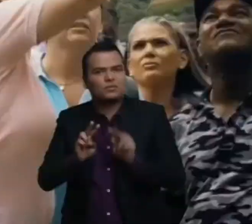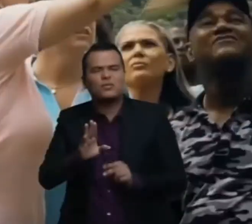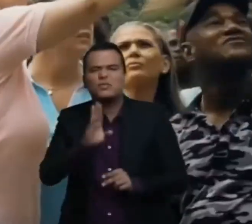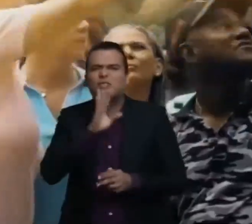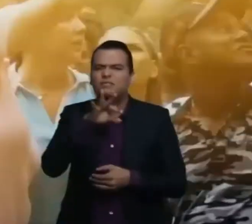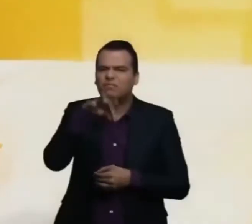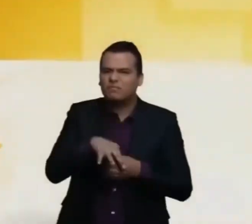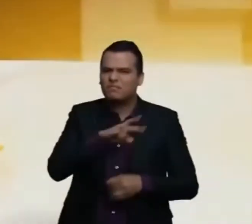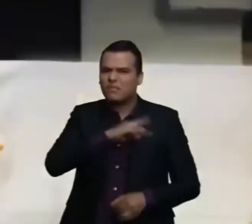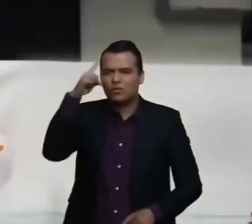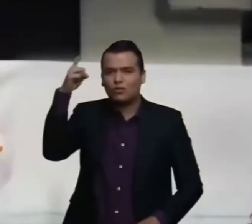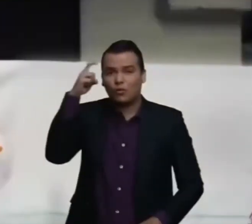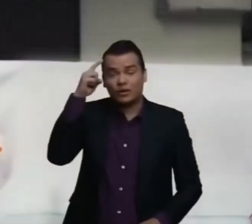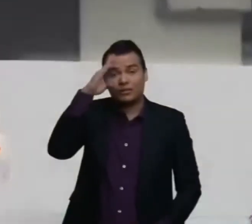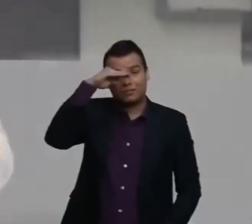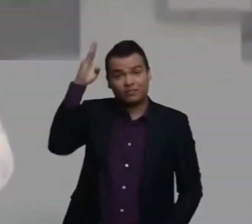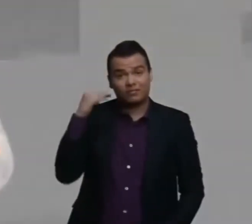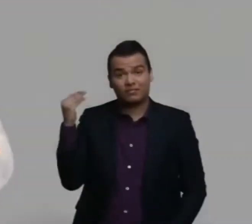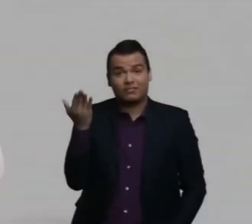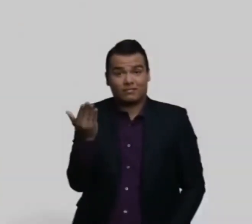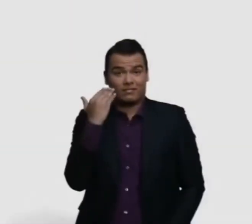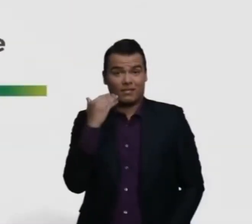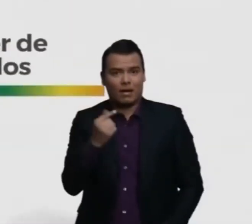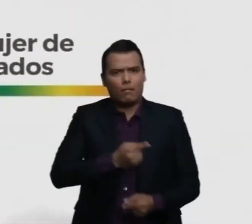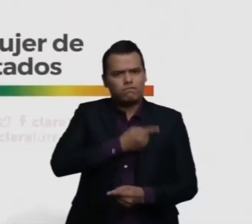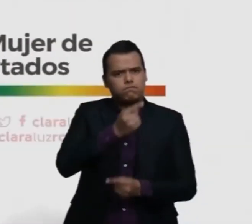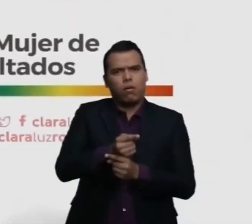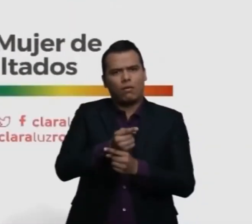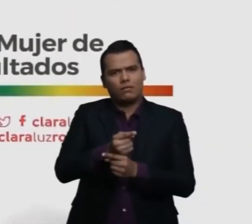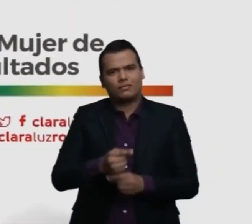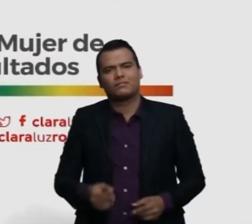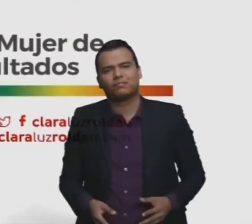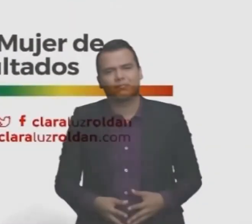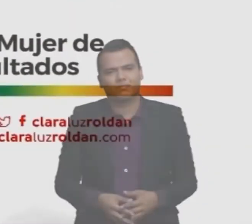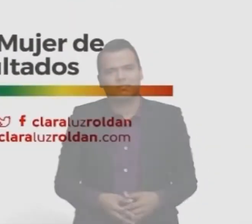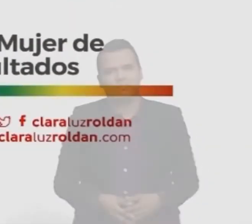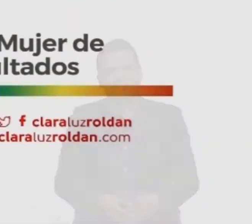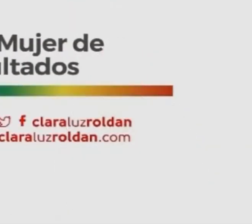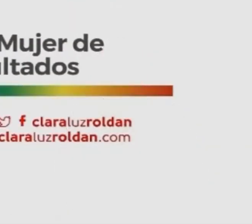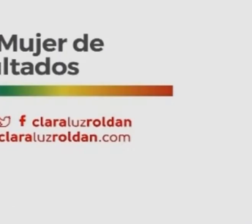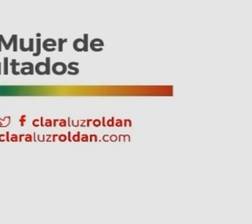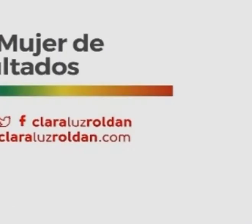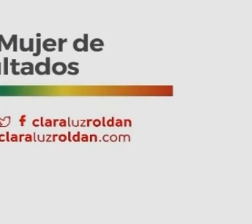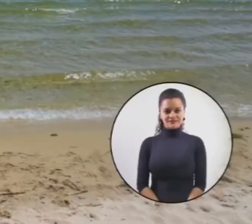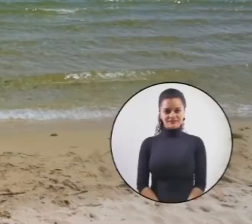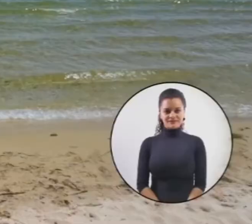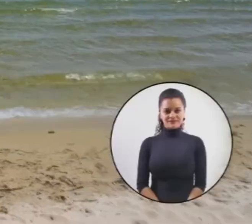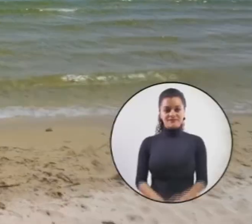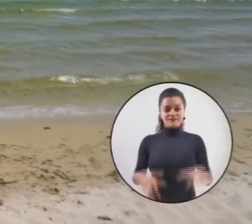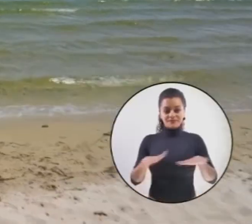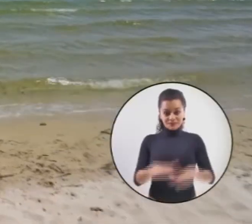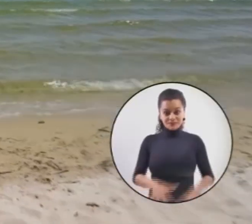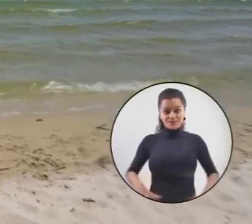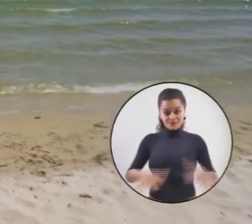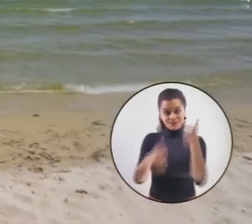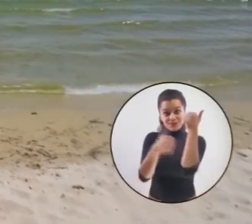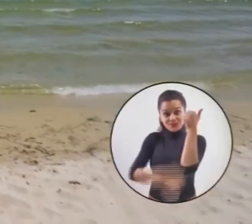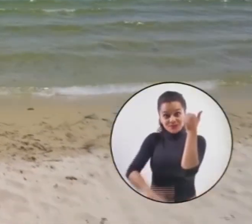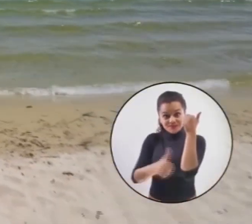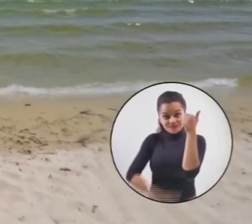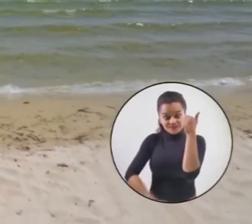A la gobernación vota Clara Luz Roldán, mujer de resultados. Aunque no lo